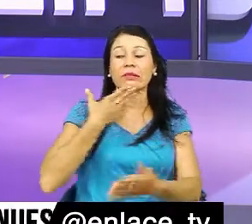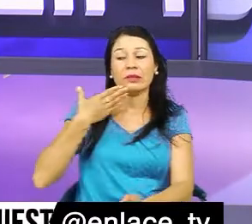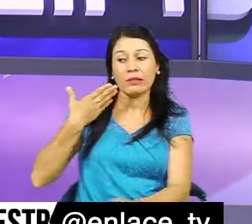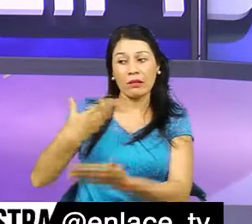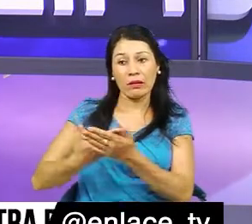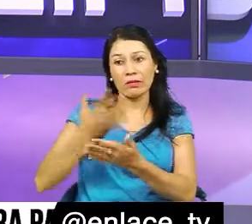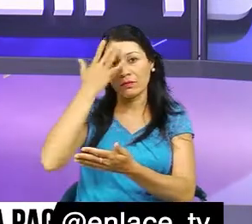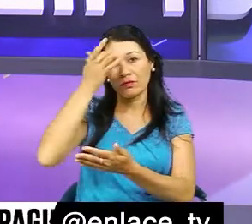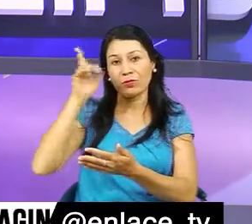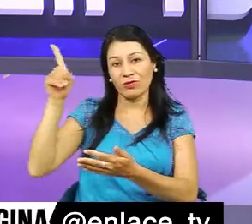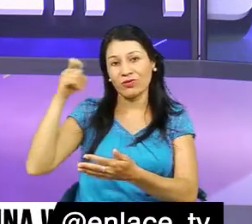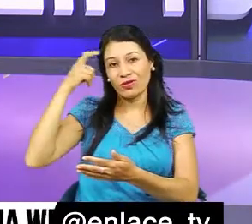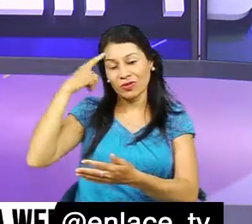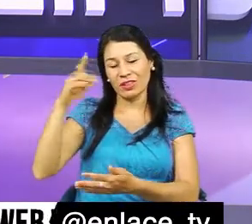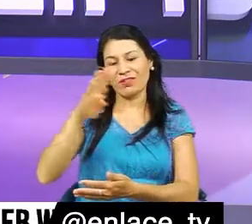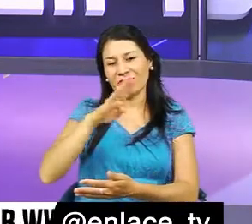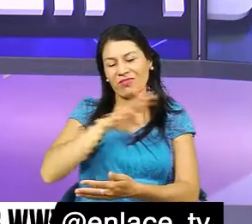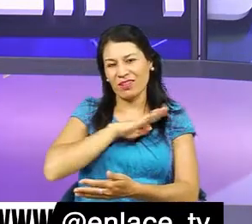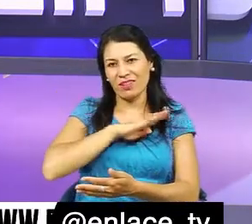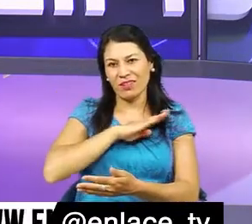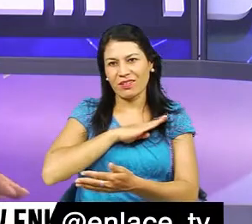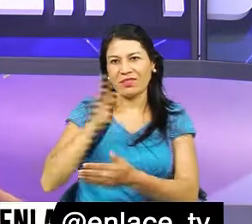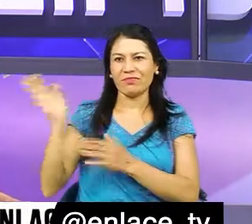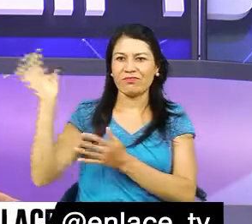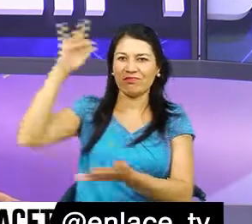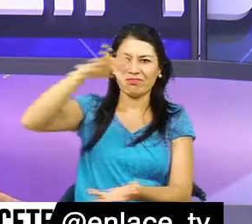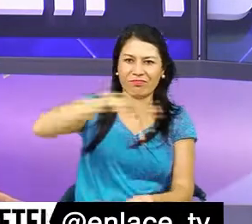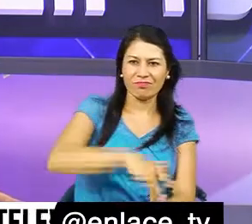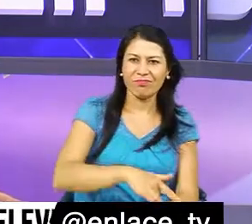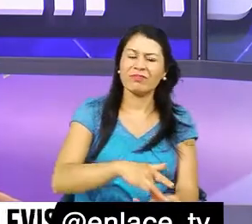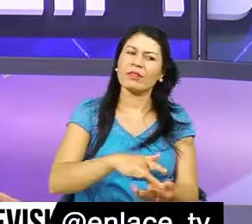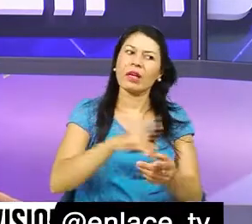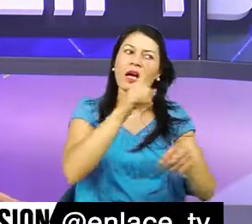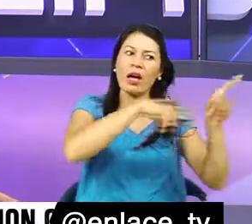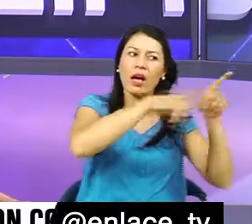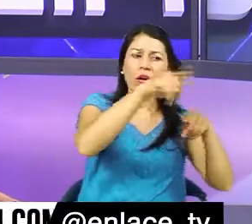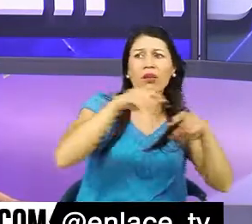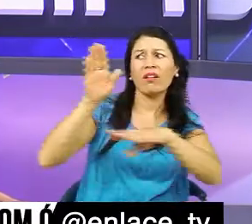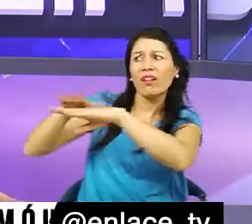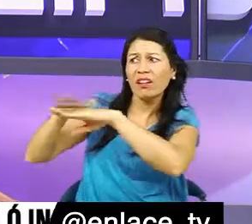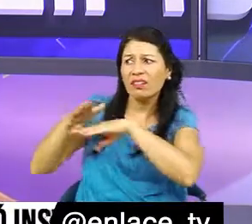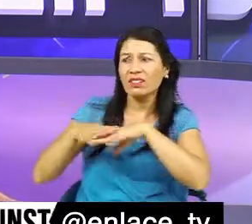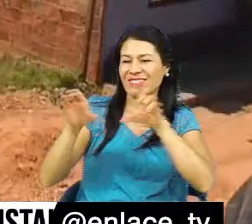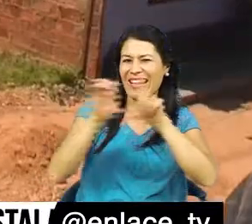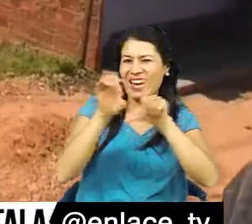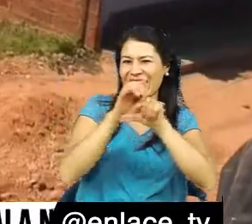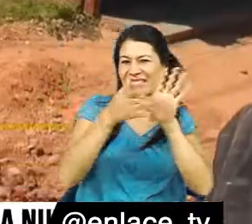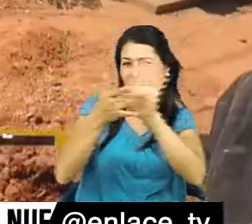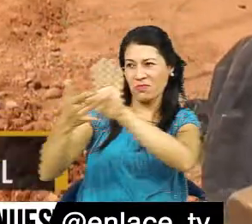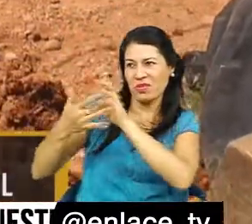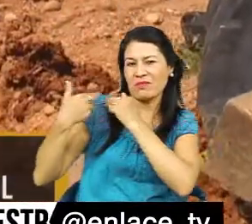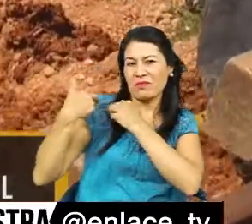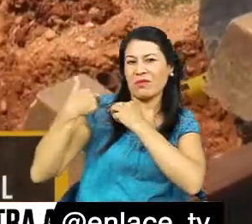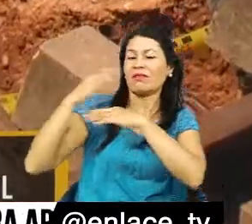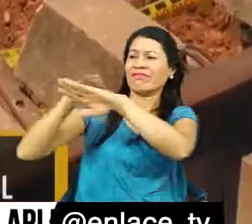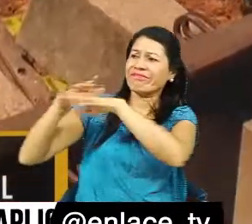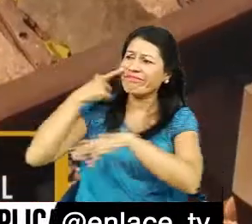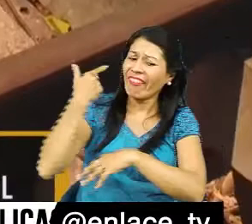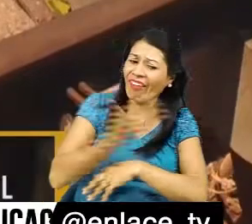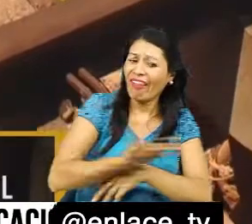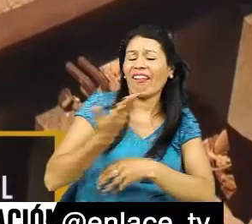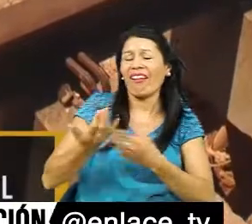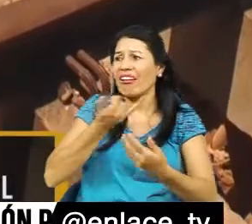las autoridades realizaron en el Botculver luego de las denuncias hechas por medio de Enlace Noticias. Constantes fueron los llamados de